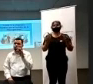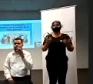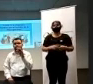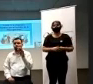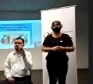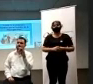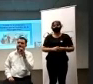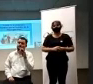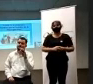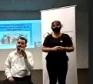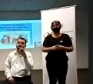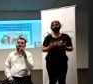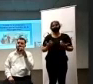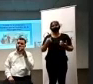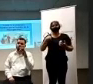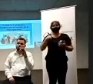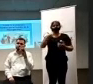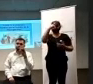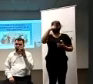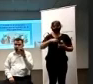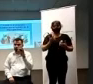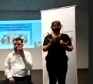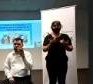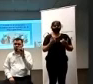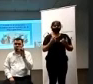Entonces, no tenemos transporte, no tenemos,